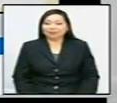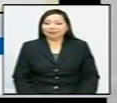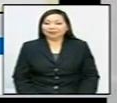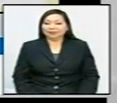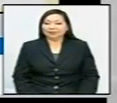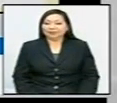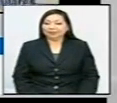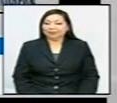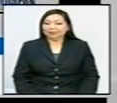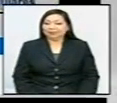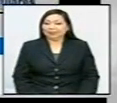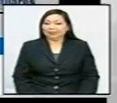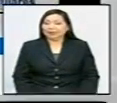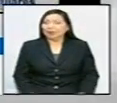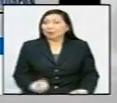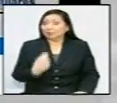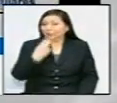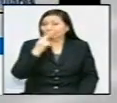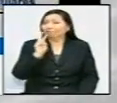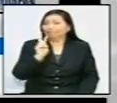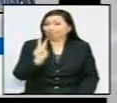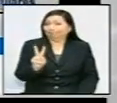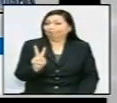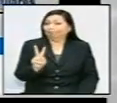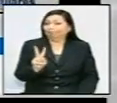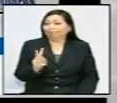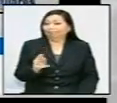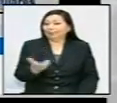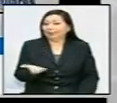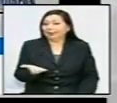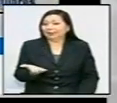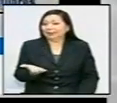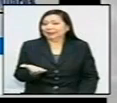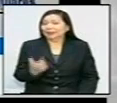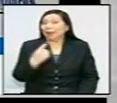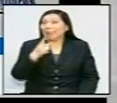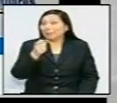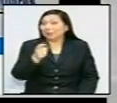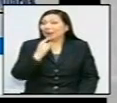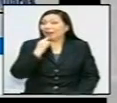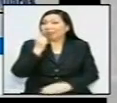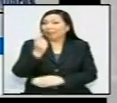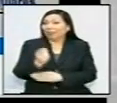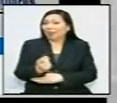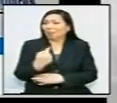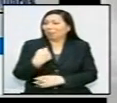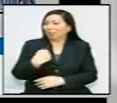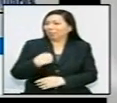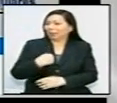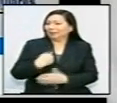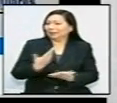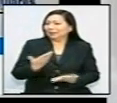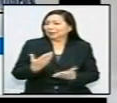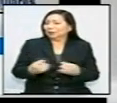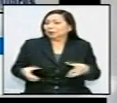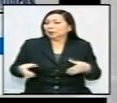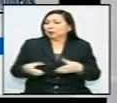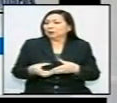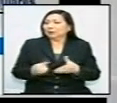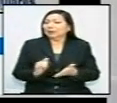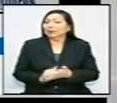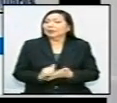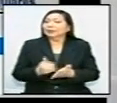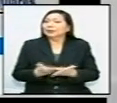Siguiente diapositiva. Como hemos podido observar, el denunciante me imputó la supuesta comisión de